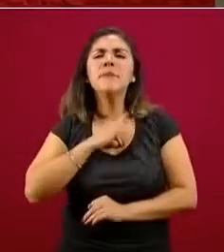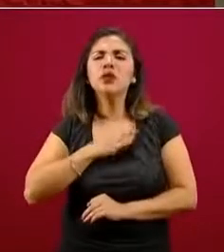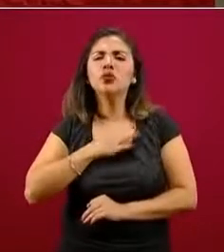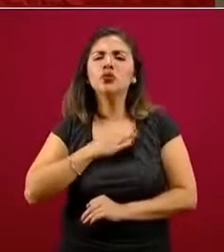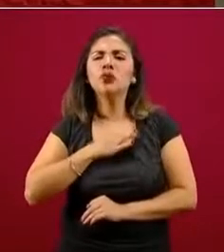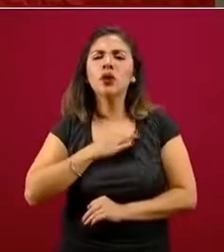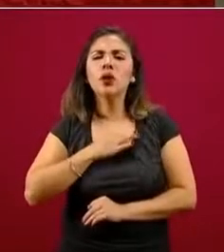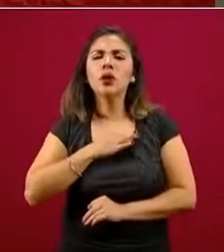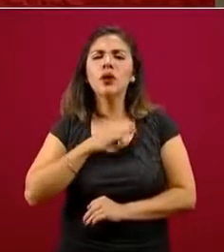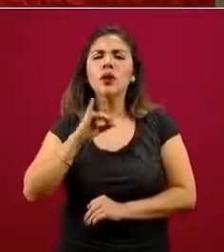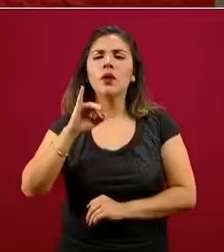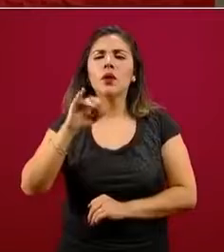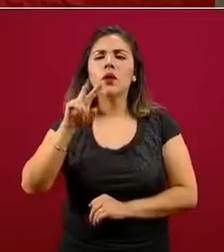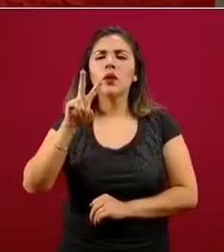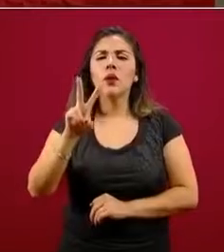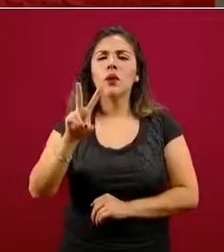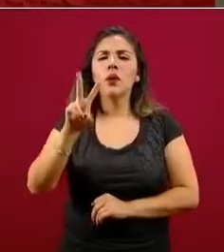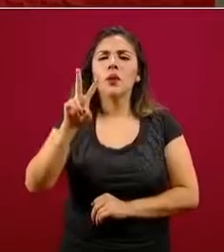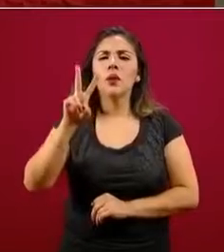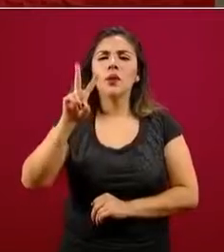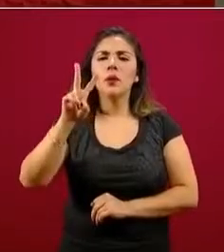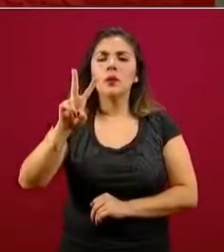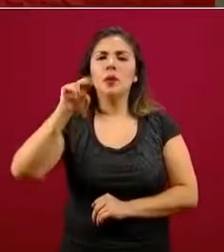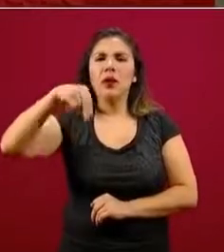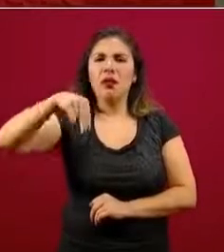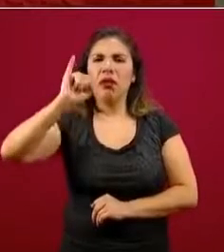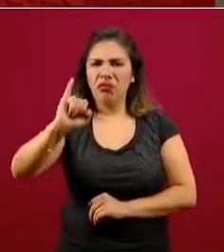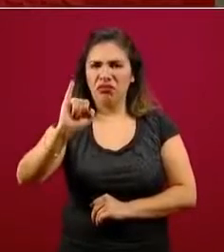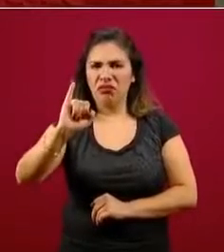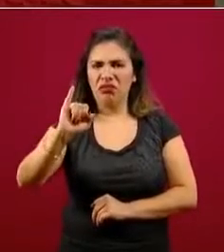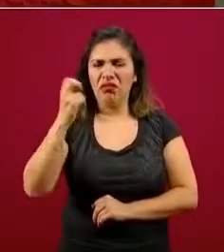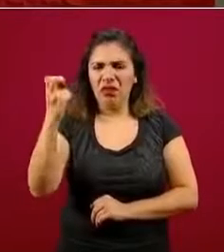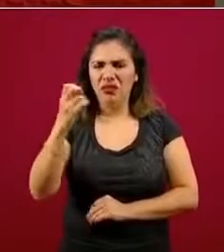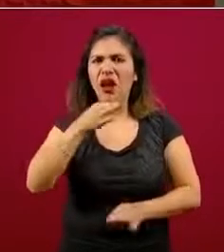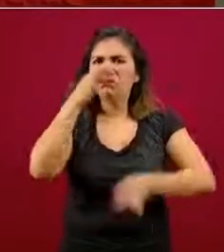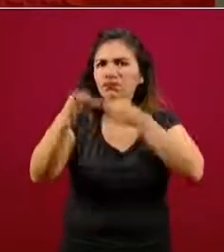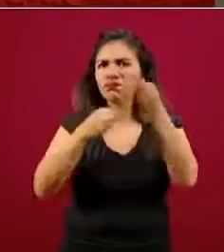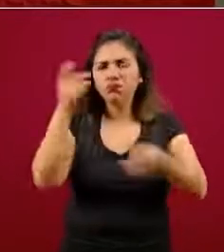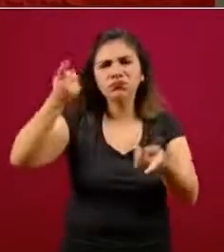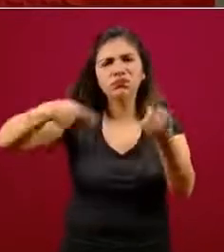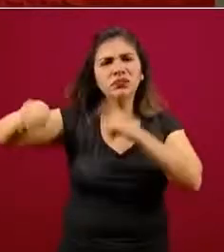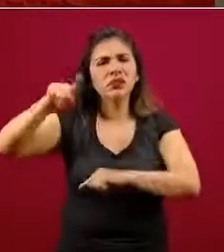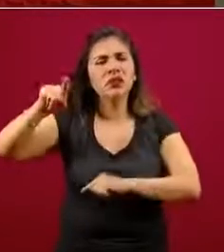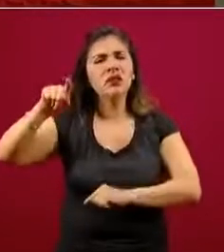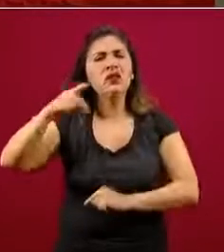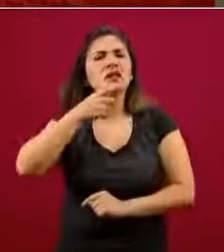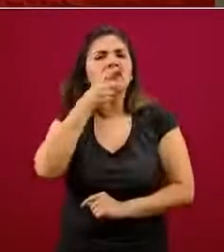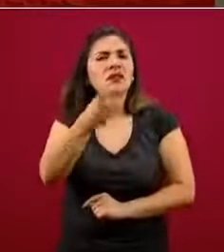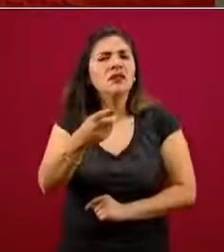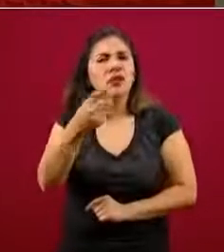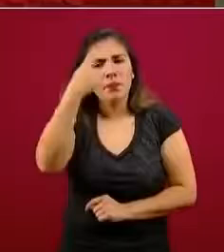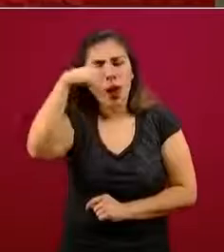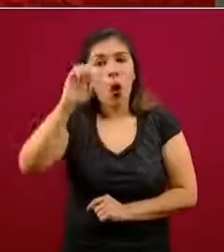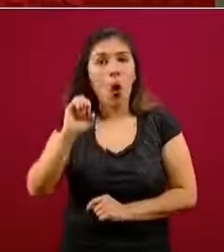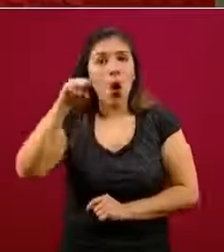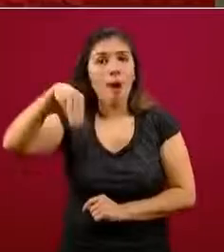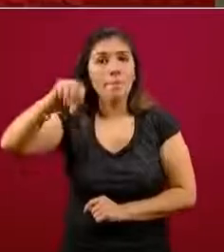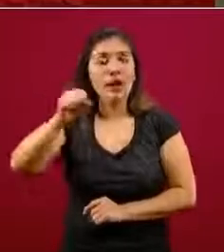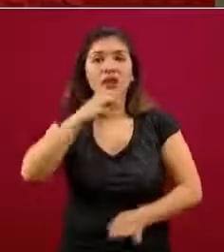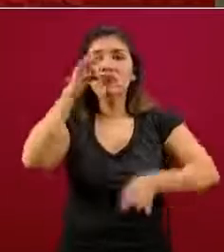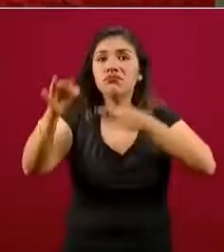Nipah, VNI, que según esto lo está reportando la Organización Mundial de la